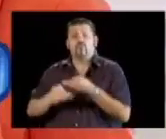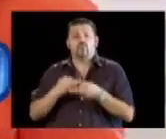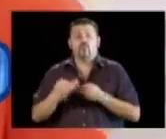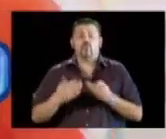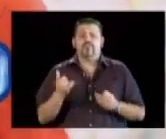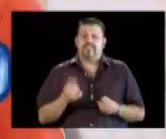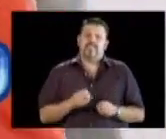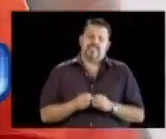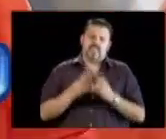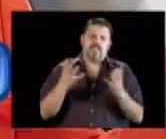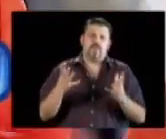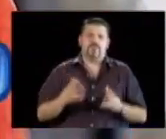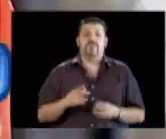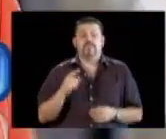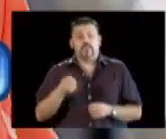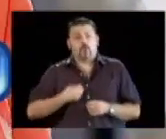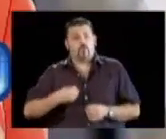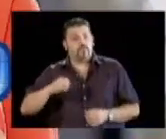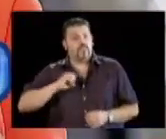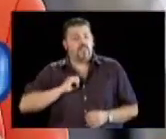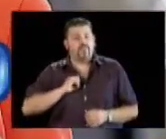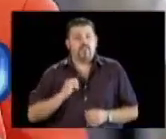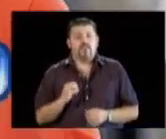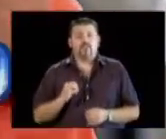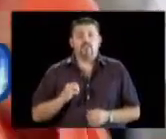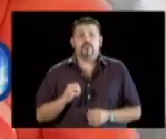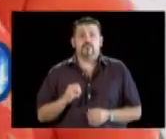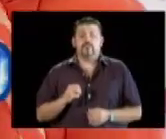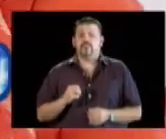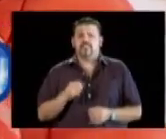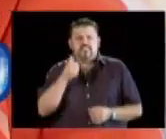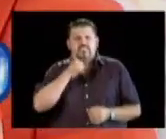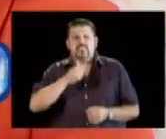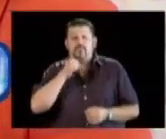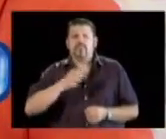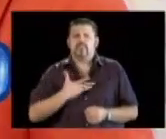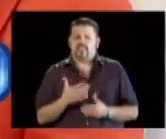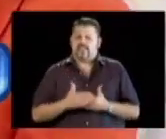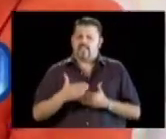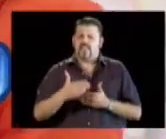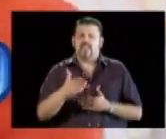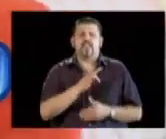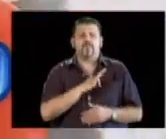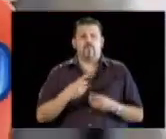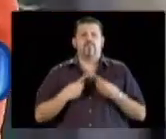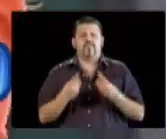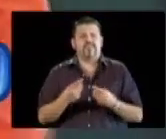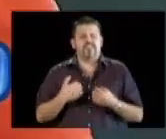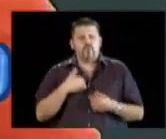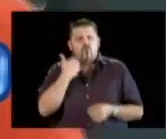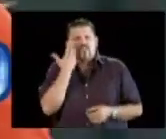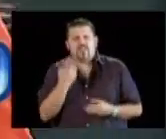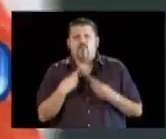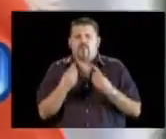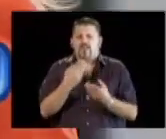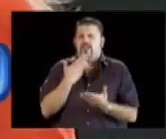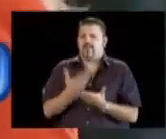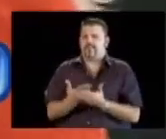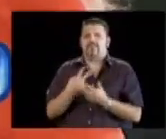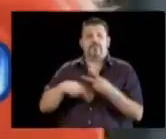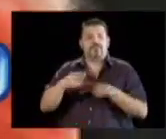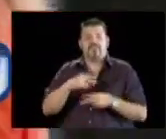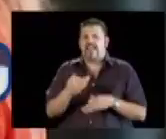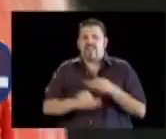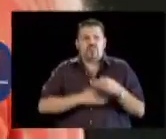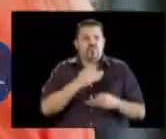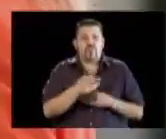y obviamente a OmniLife, quien es quien genera para que se pueda dar. Quisiera darles la bienvenida a todos